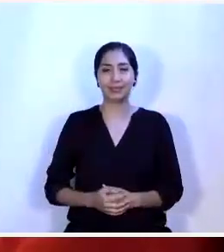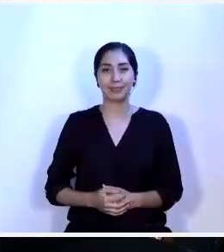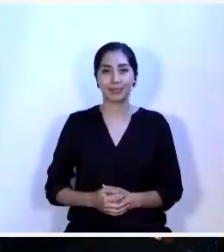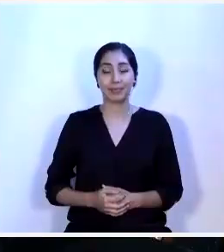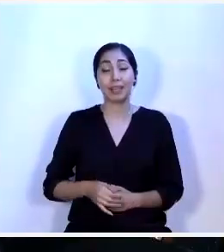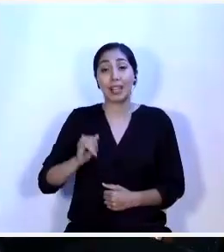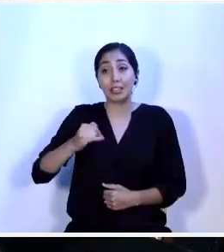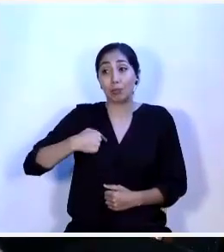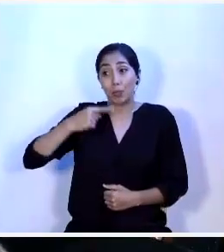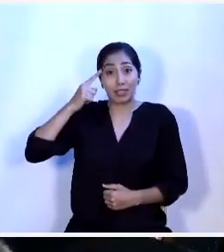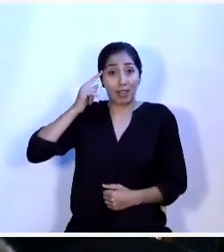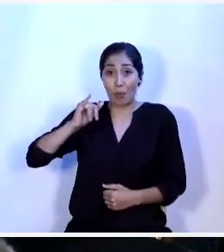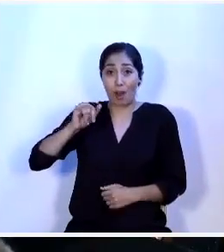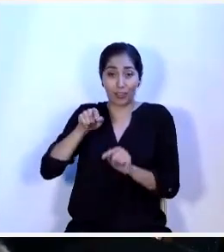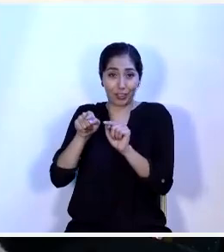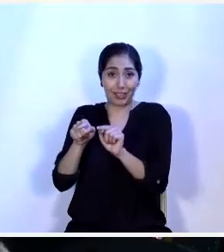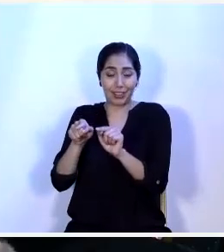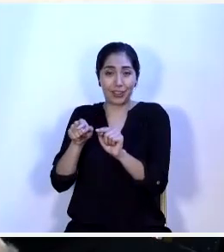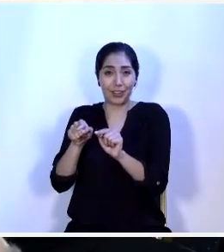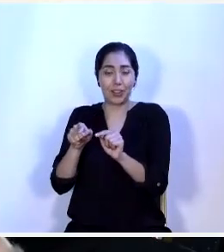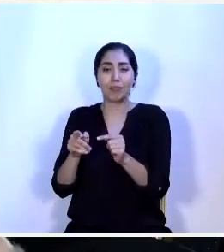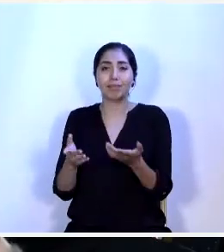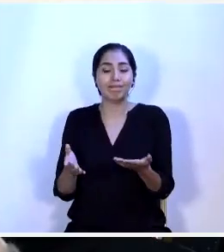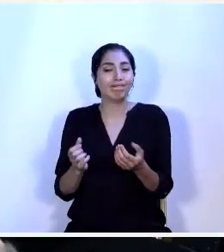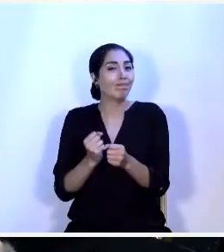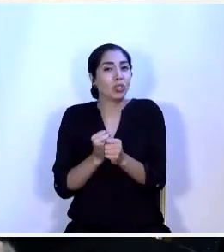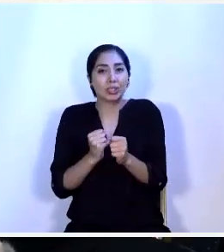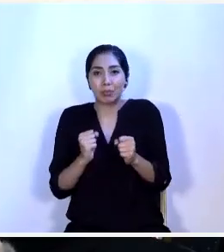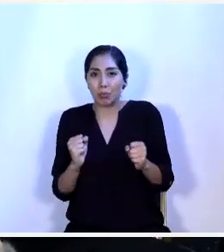decía que concordaba contigo en que no se puede